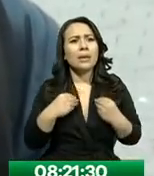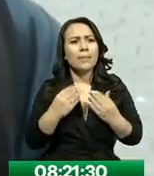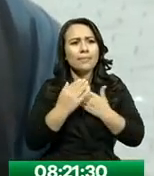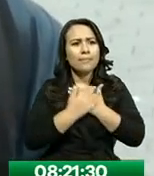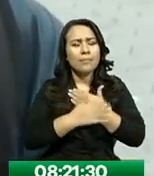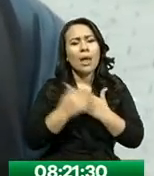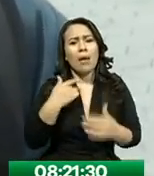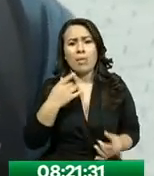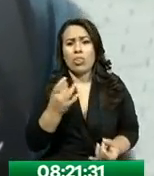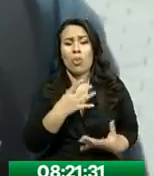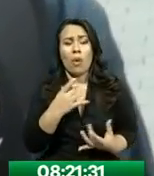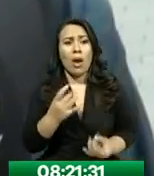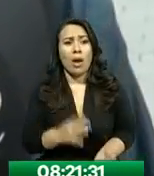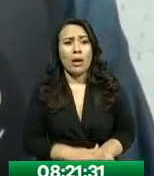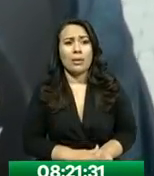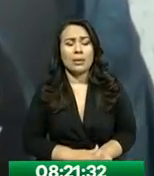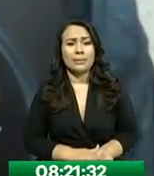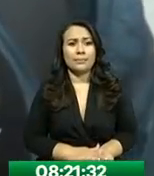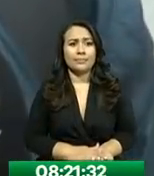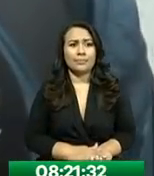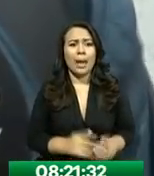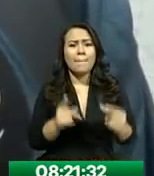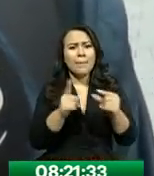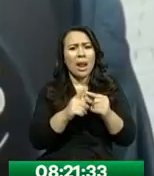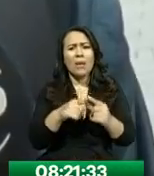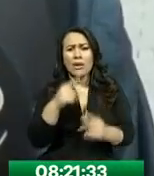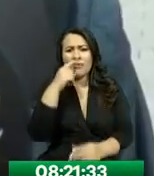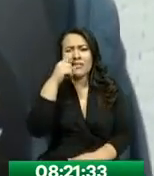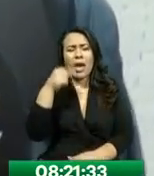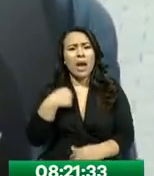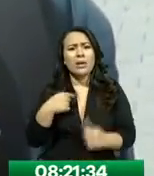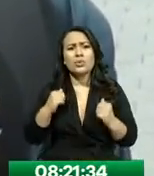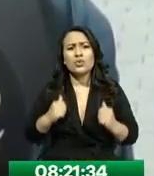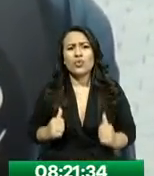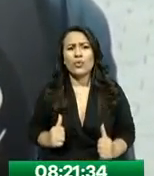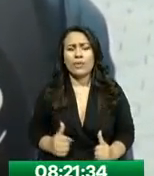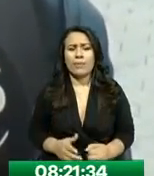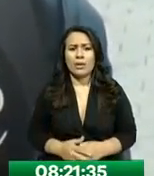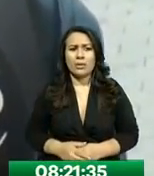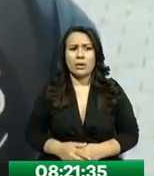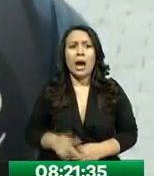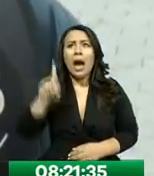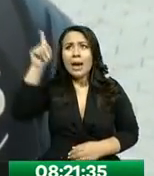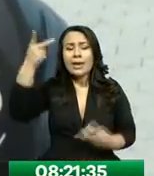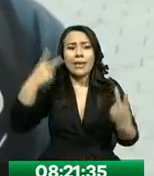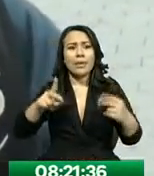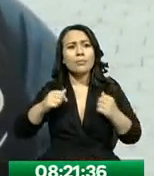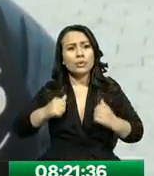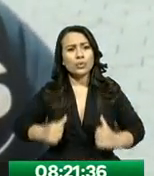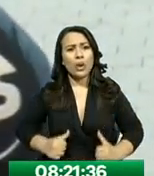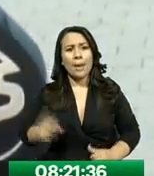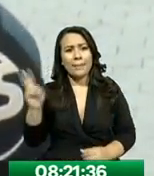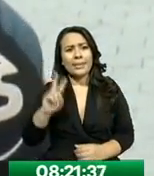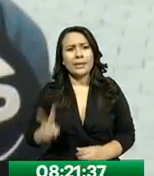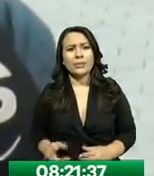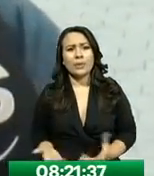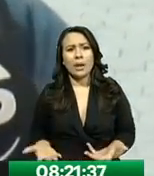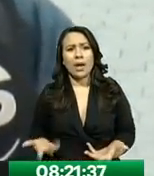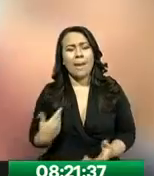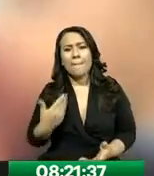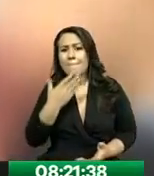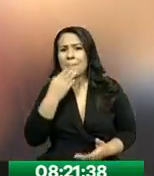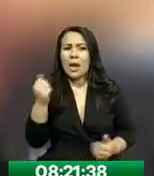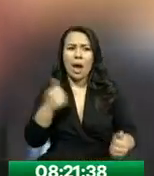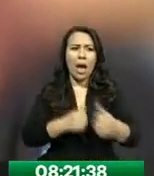dolorosos. Y de paso lo que estamos pasando allá, que doloroso en Venezuela también, entonces nos van a pagar con esa moneda.